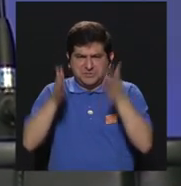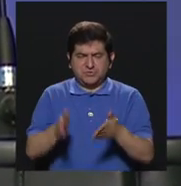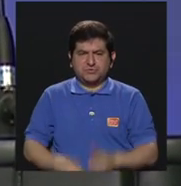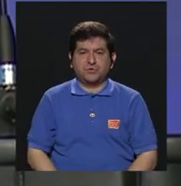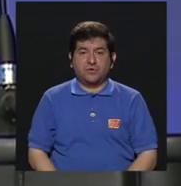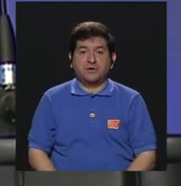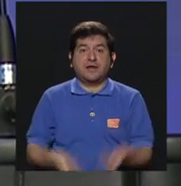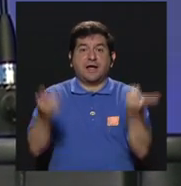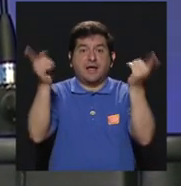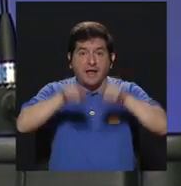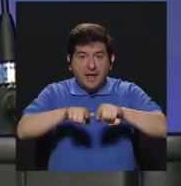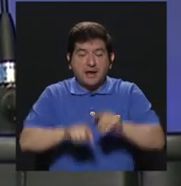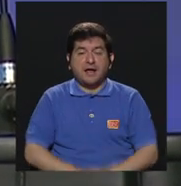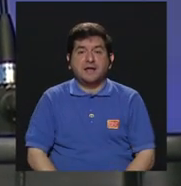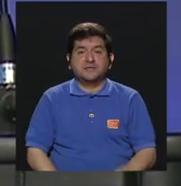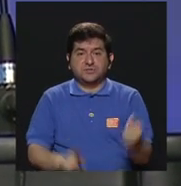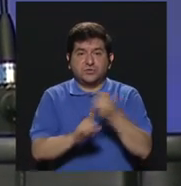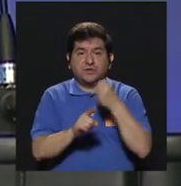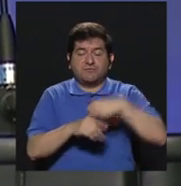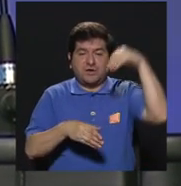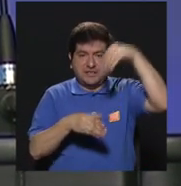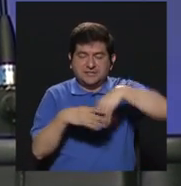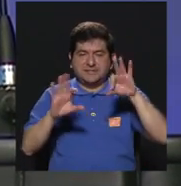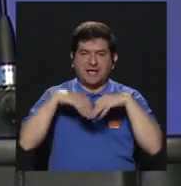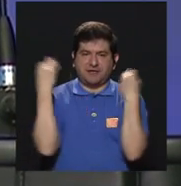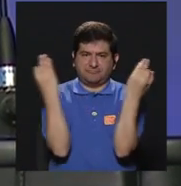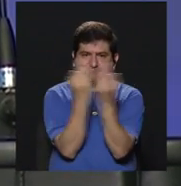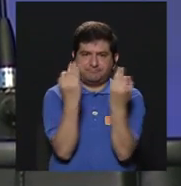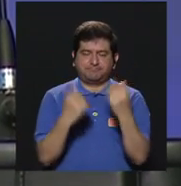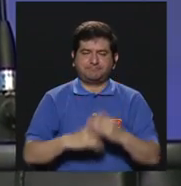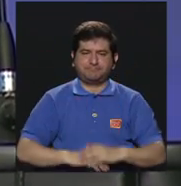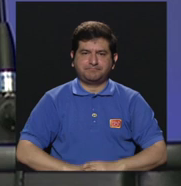de violencia interfamiliar.